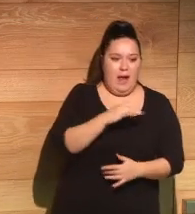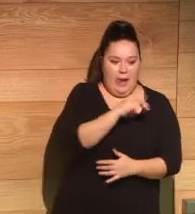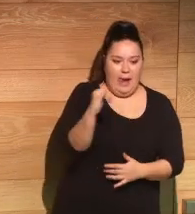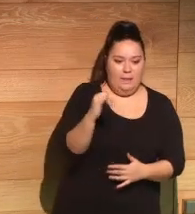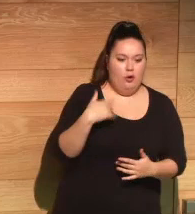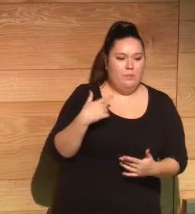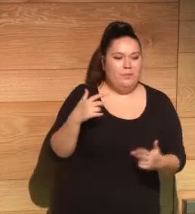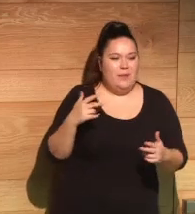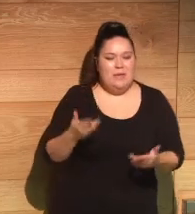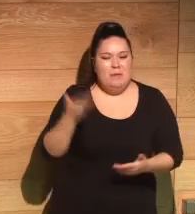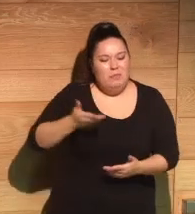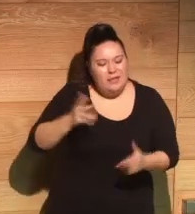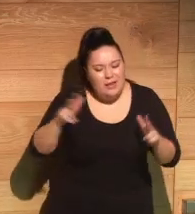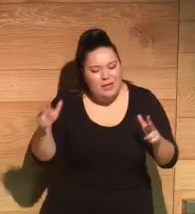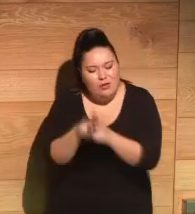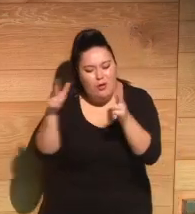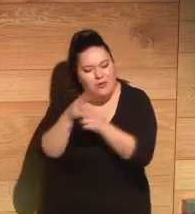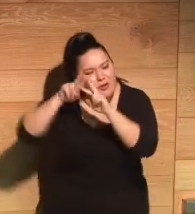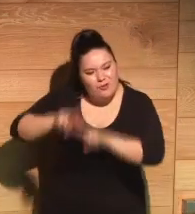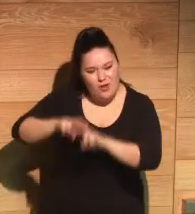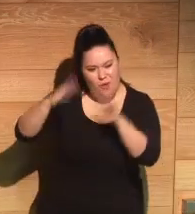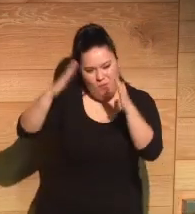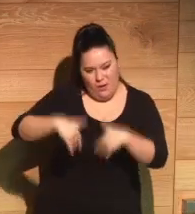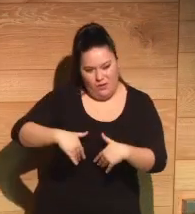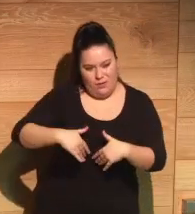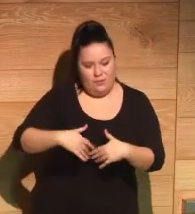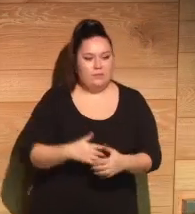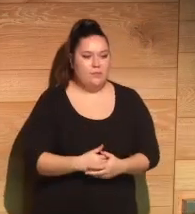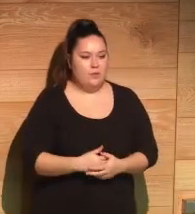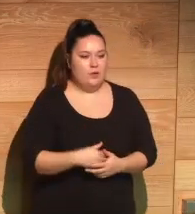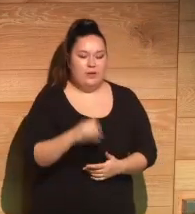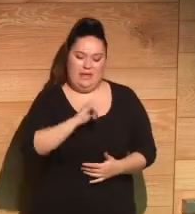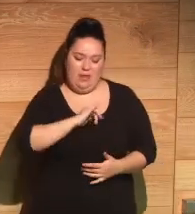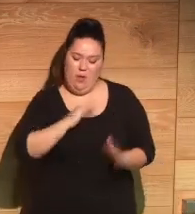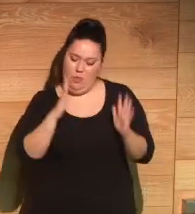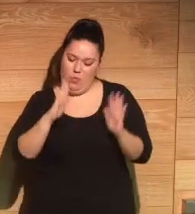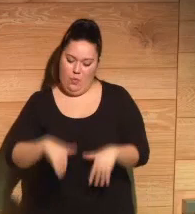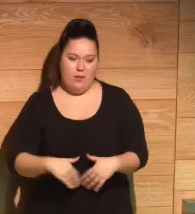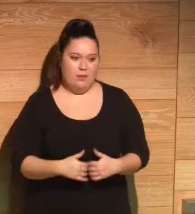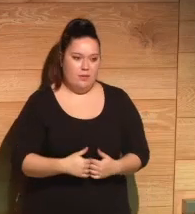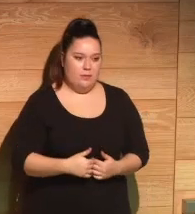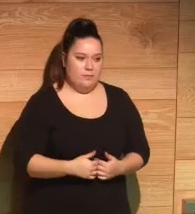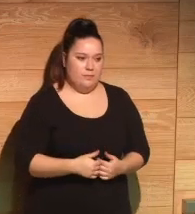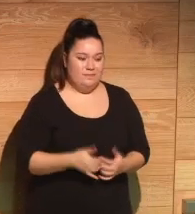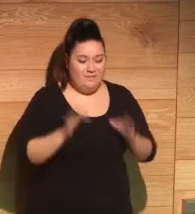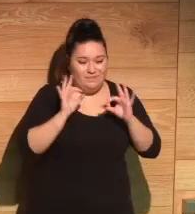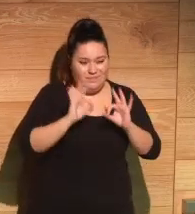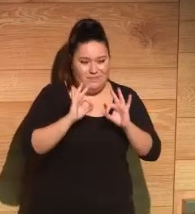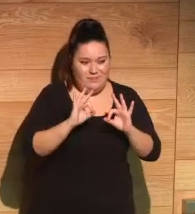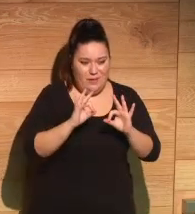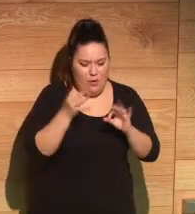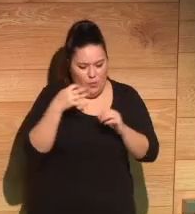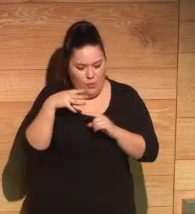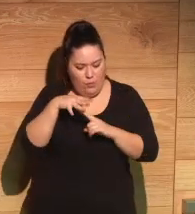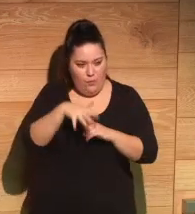relevancia sociológica como se piensa. Cuando uno es joven cree que su identidad sociológica más determinante determinante e